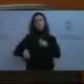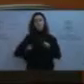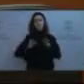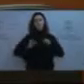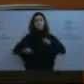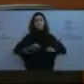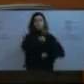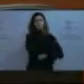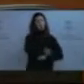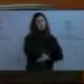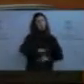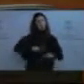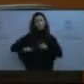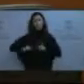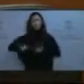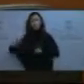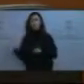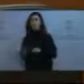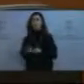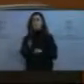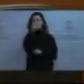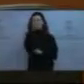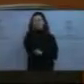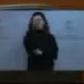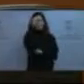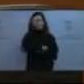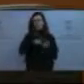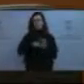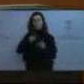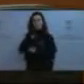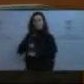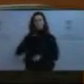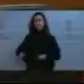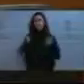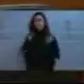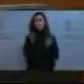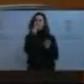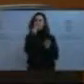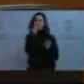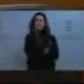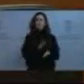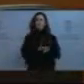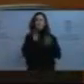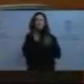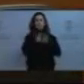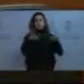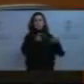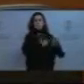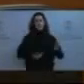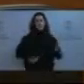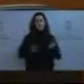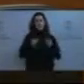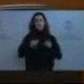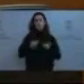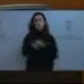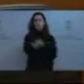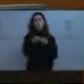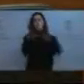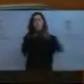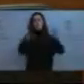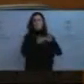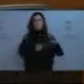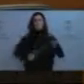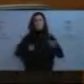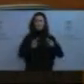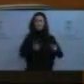no directivo. Creo que es bueno para las plantillas de las organizaciones empresariales y para la propia gestión y el futuro empresarial.